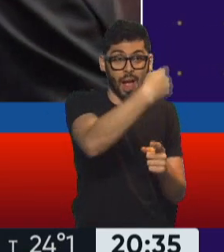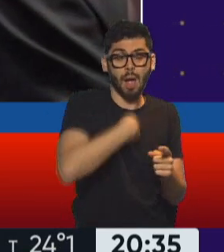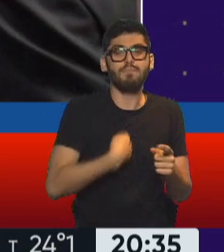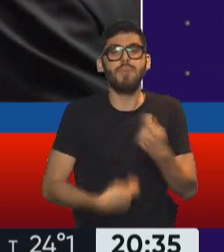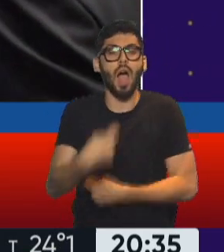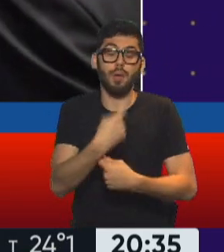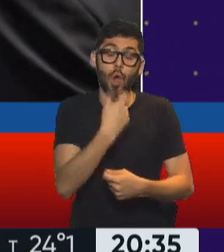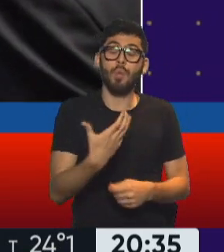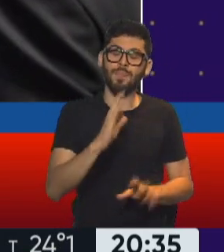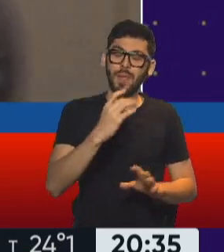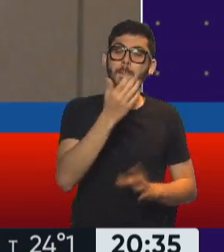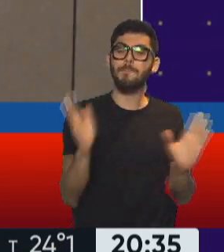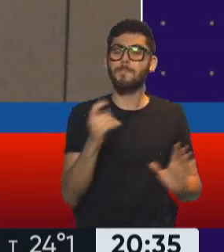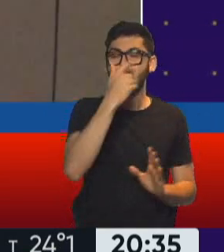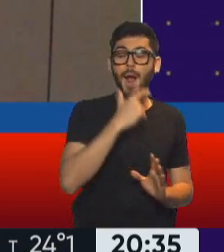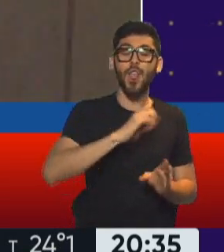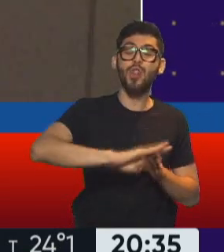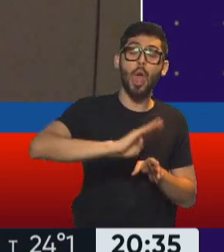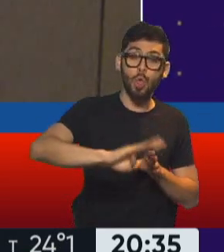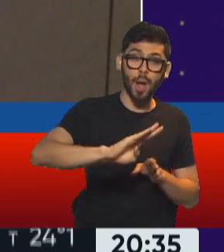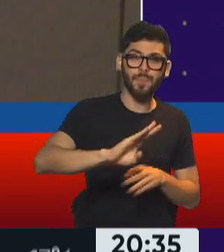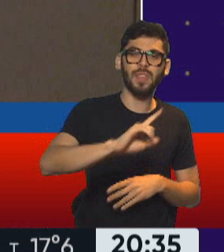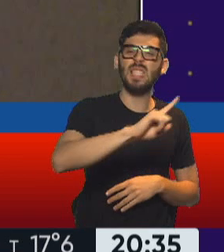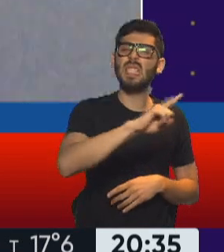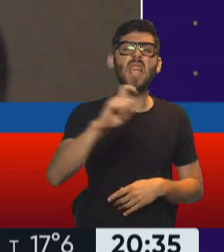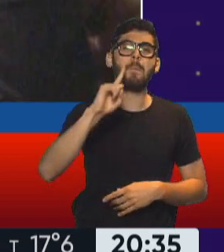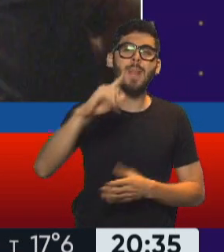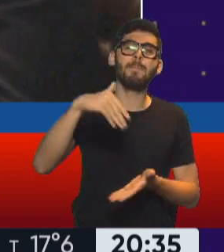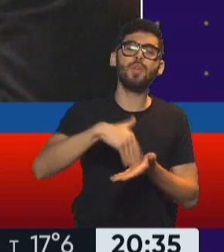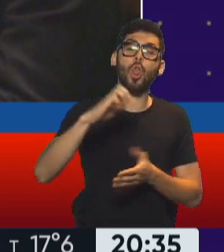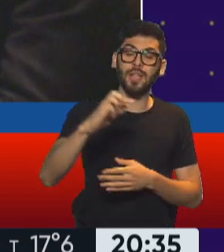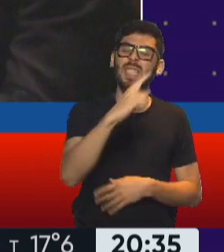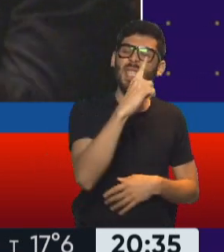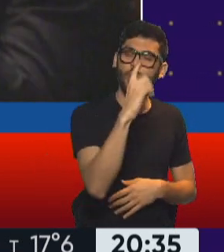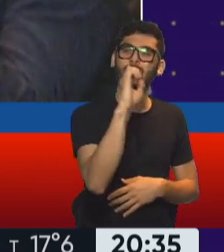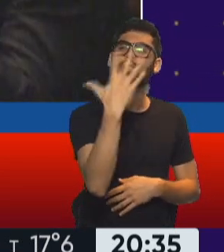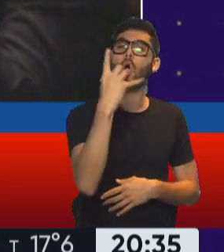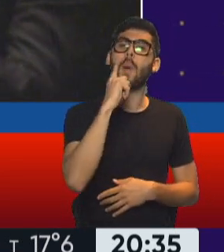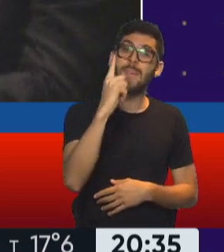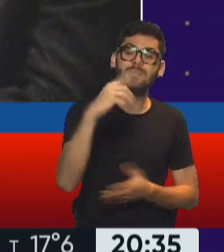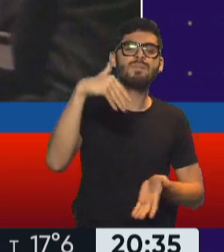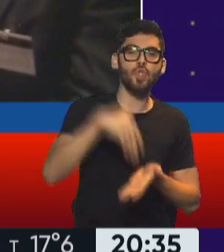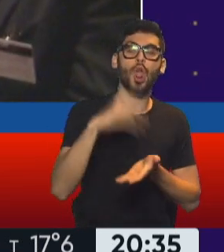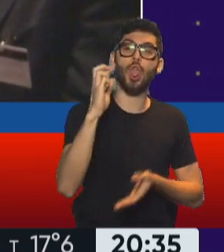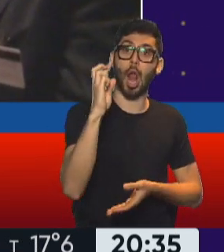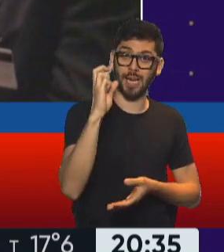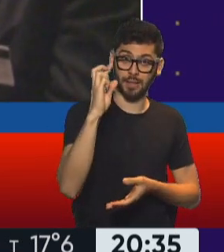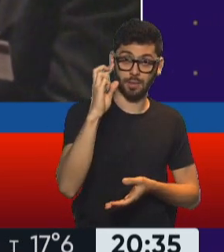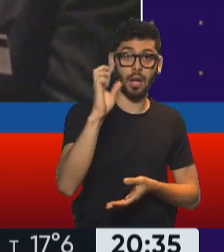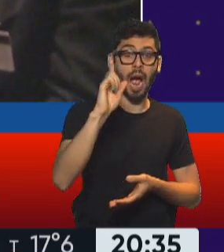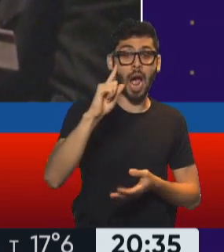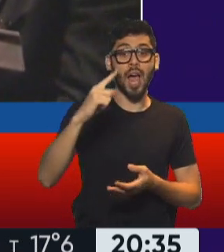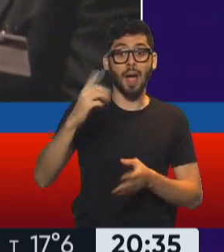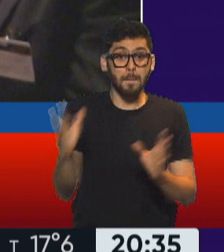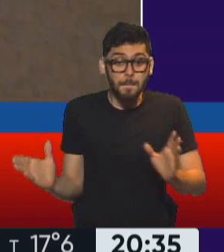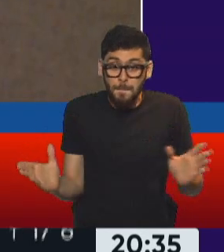durante el macrismo fue de más de 100.000 millones de dólares, 105.000 millones de dólares. Y la fuga de la salida de